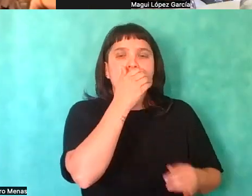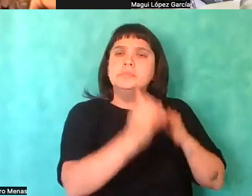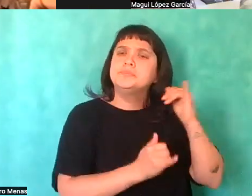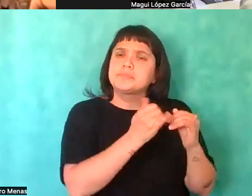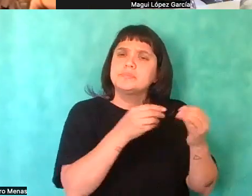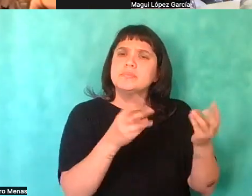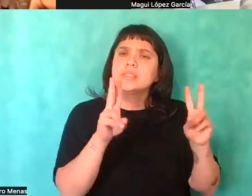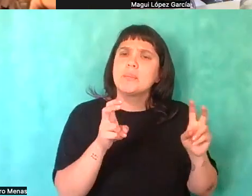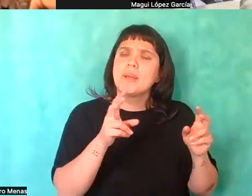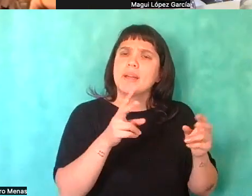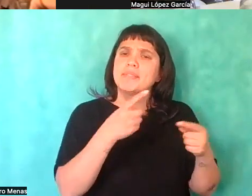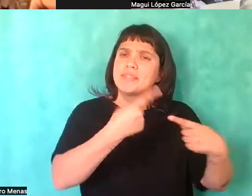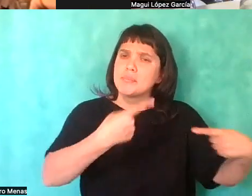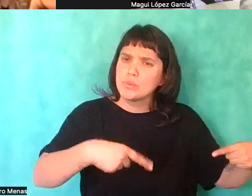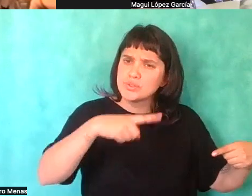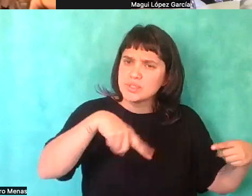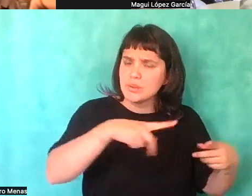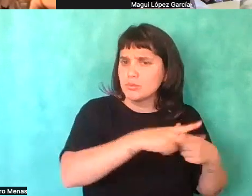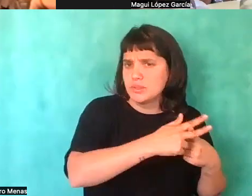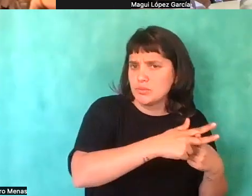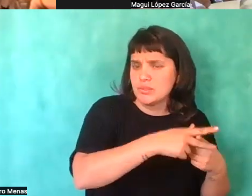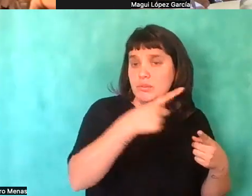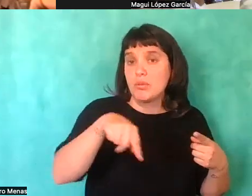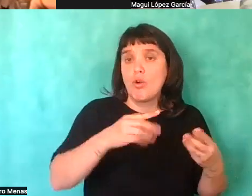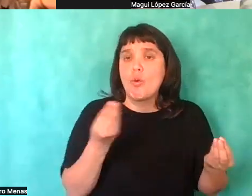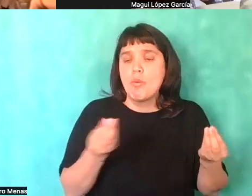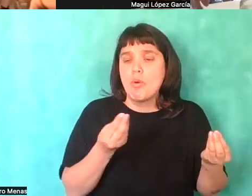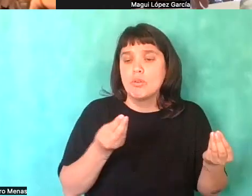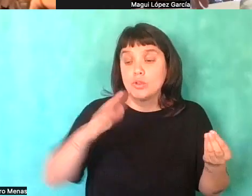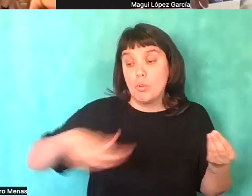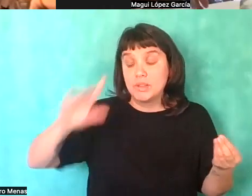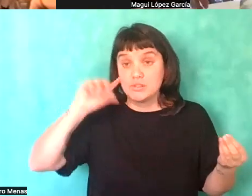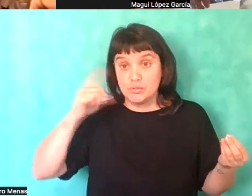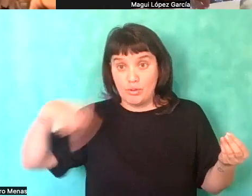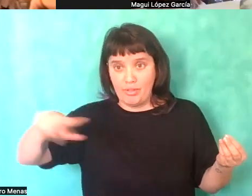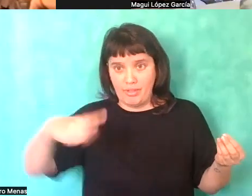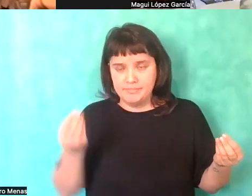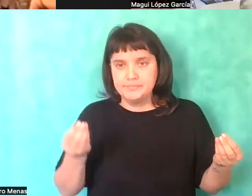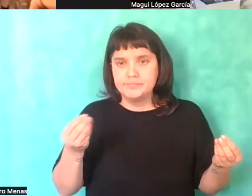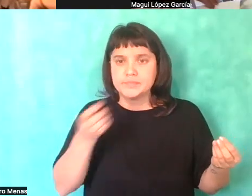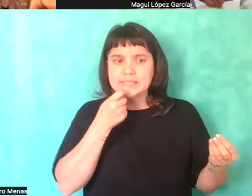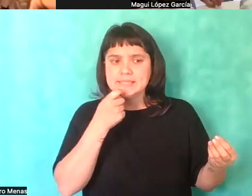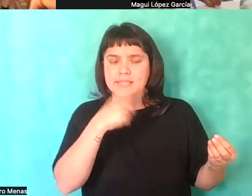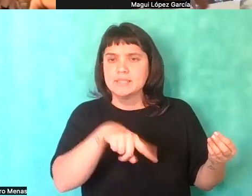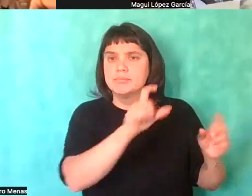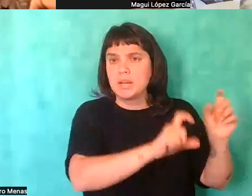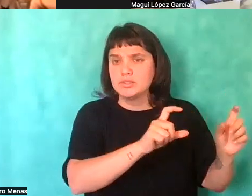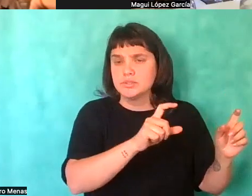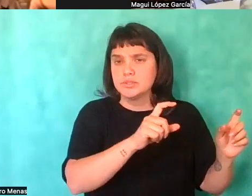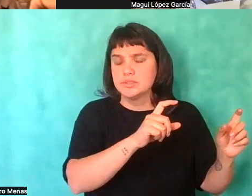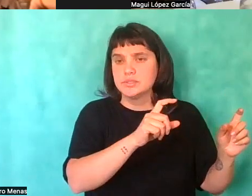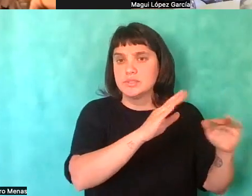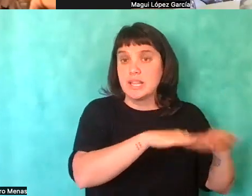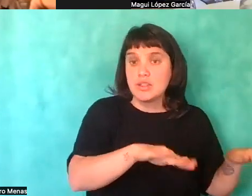pone para estas situaciones de chicos sordos de familias oyentes y al revés también, chicos oyentes de familias